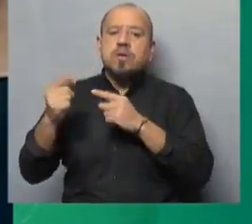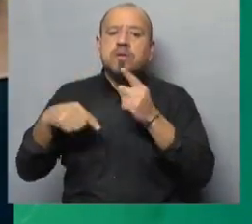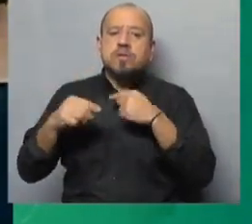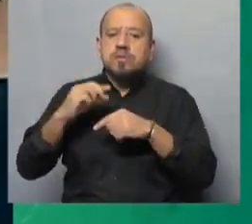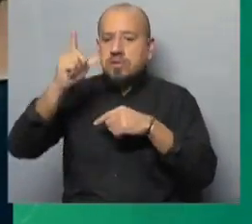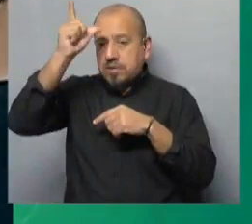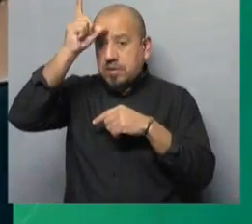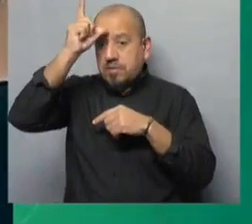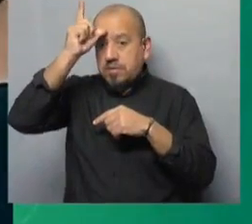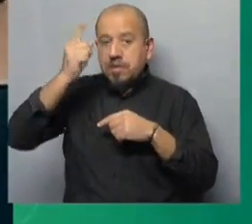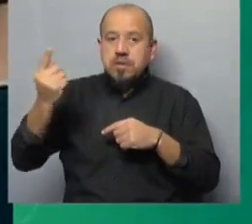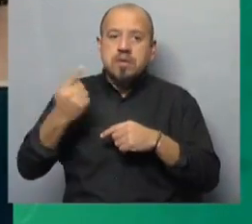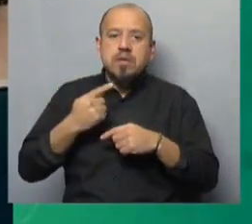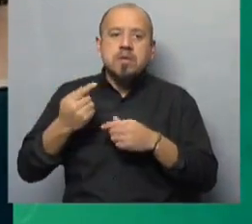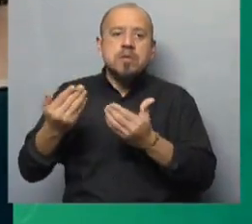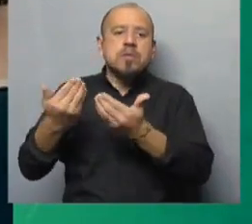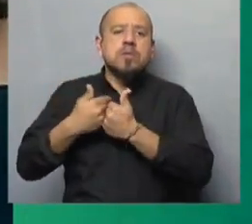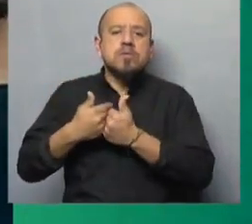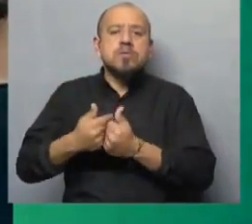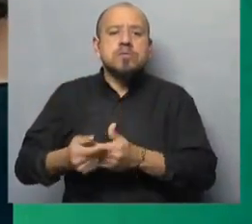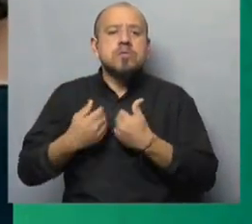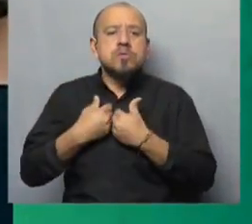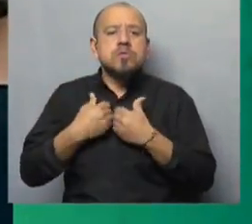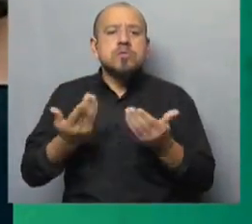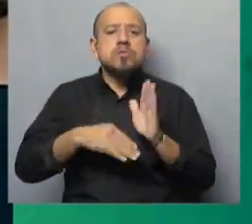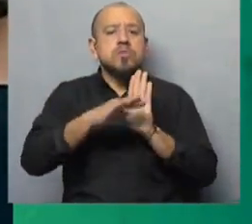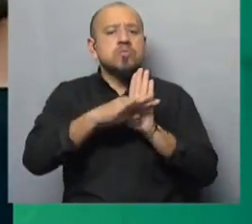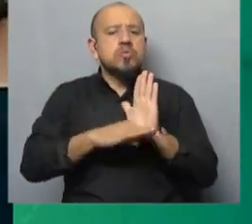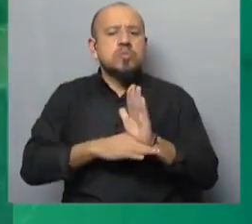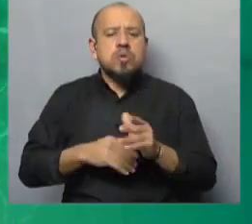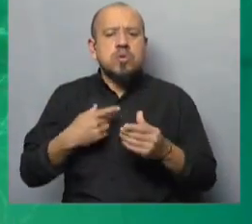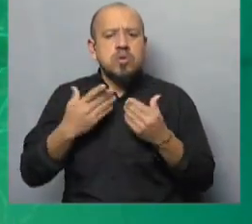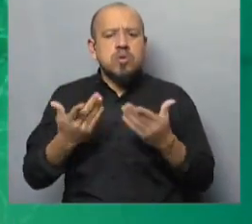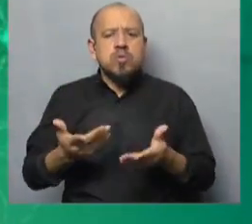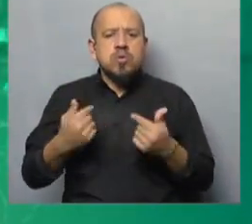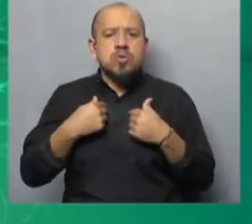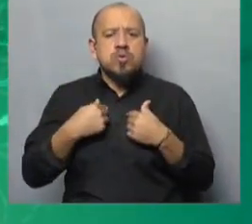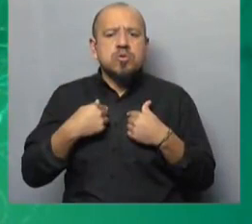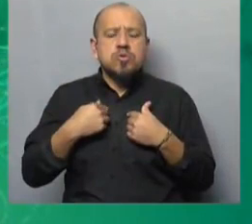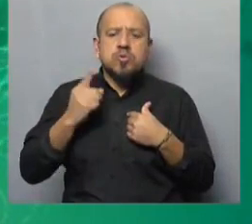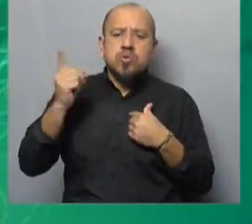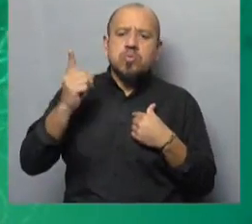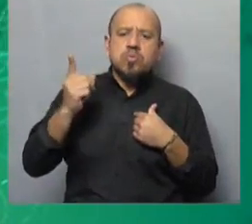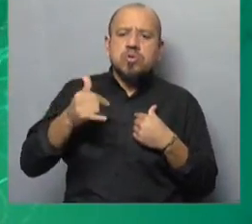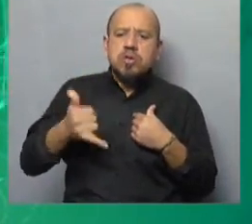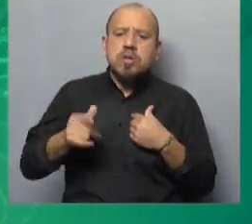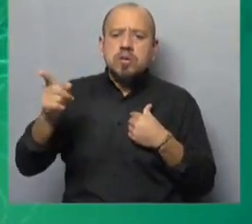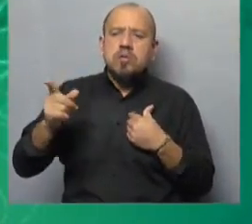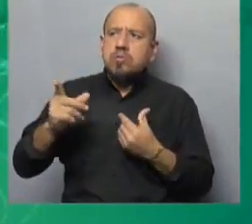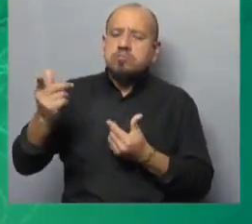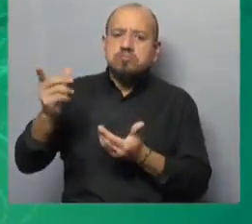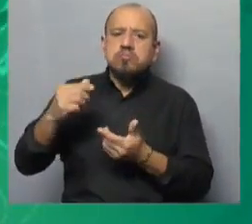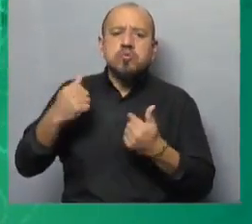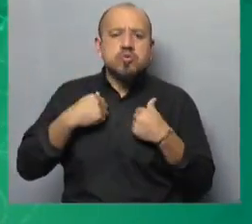alemania a preguntarnos cuál era nuestro programa porque nos quedaban admirados de como como ellos teniendo todos nosotros veníamos